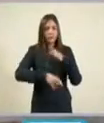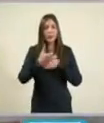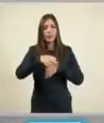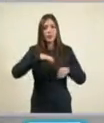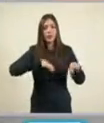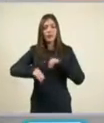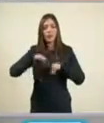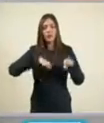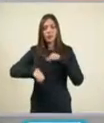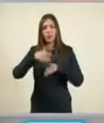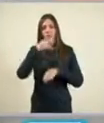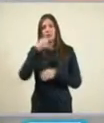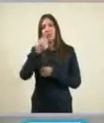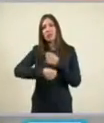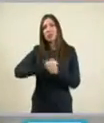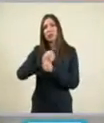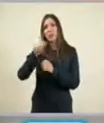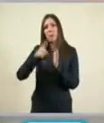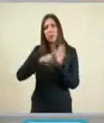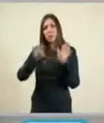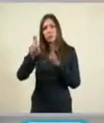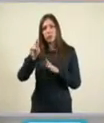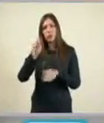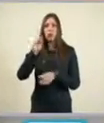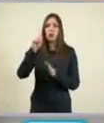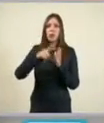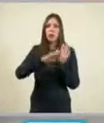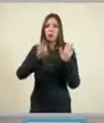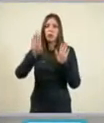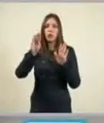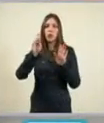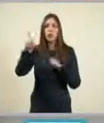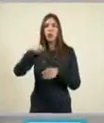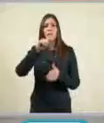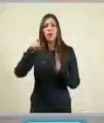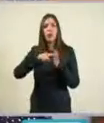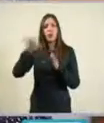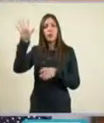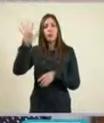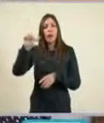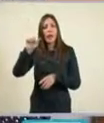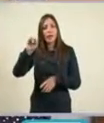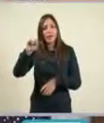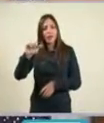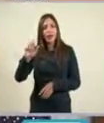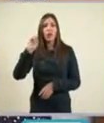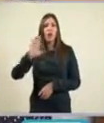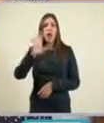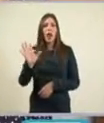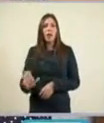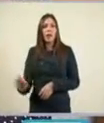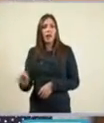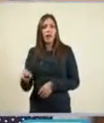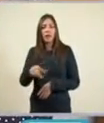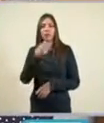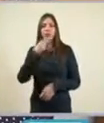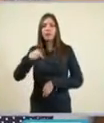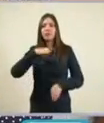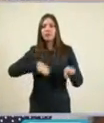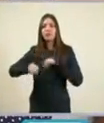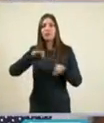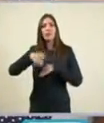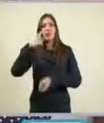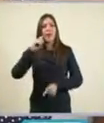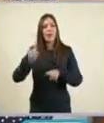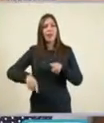trabajando en erradicar las grandes epidemias en Asia y África. Es que me decía ahorita fuera del aire eso, que se está buscando erradicarla